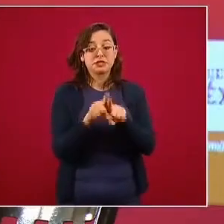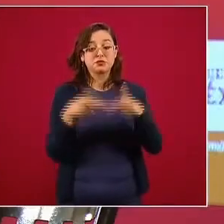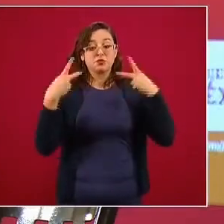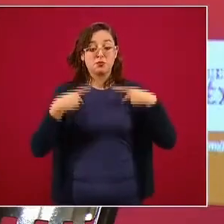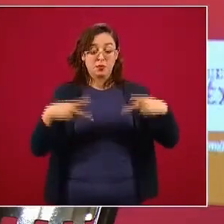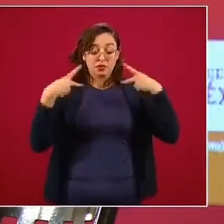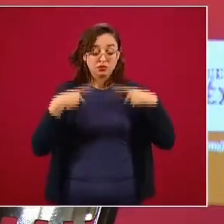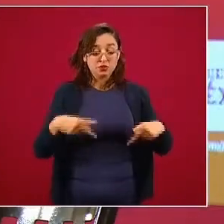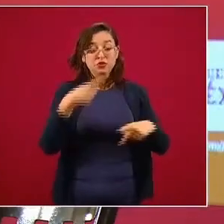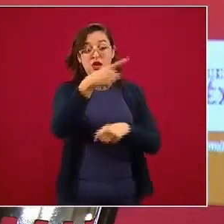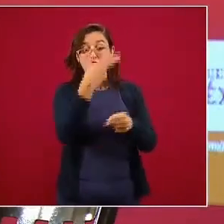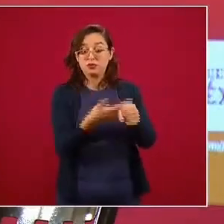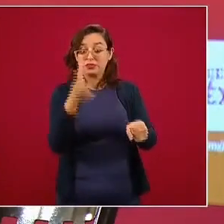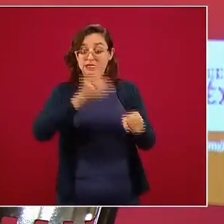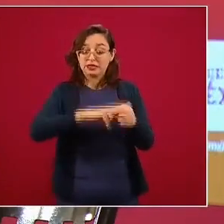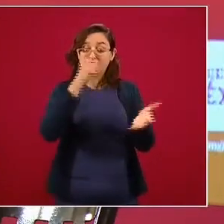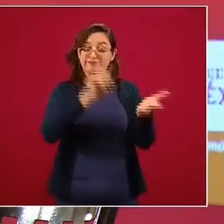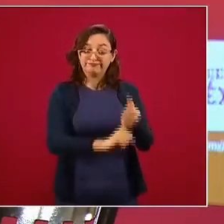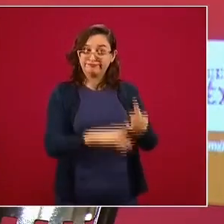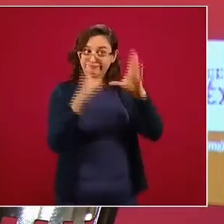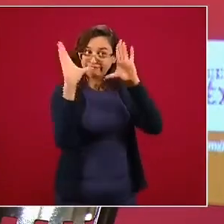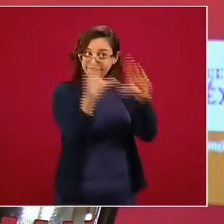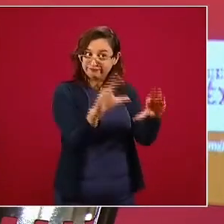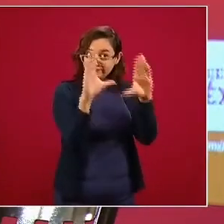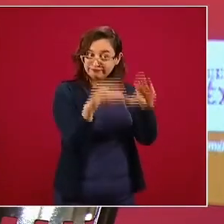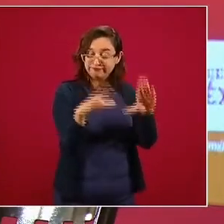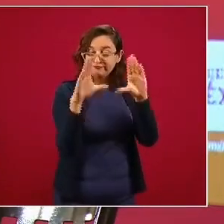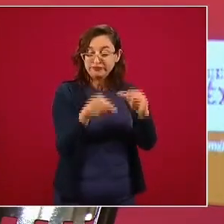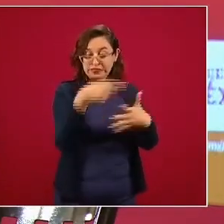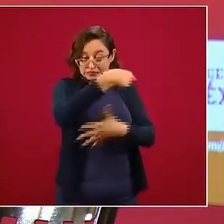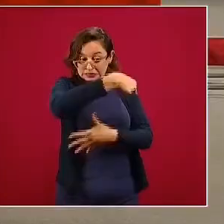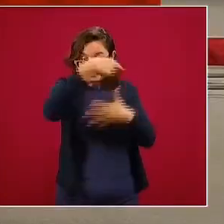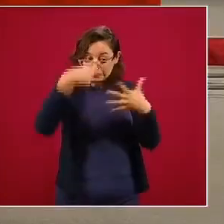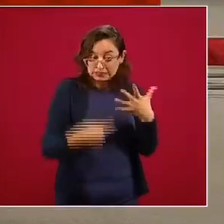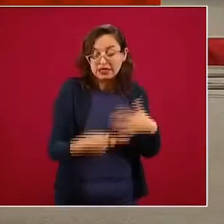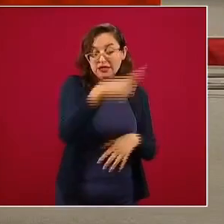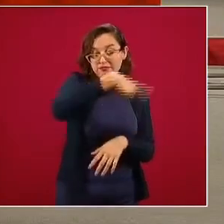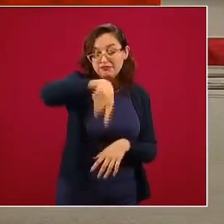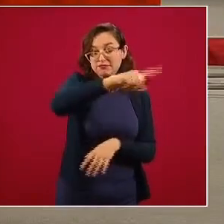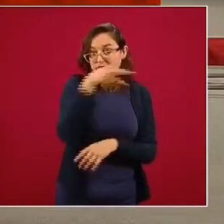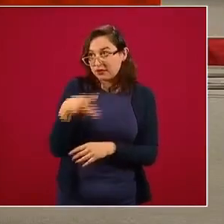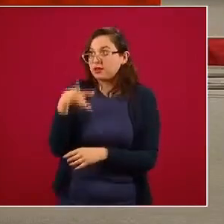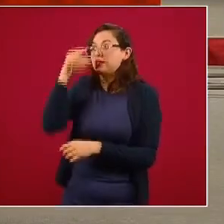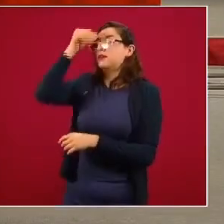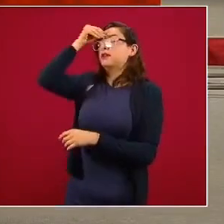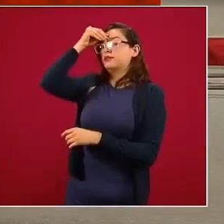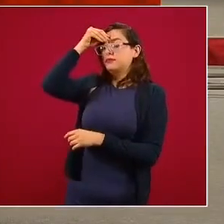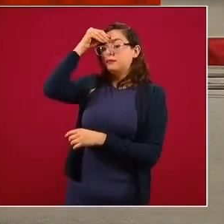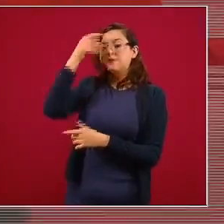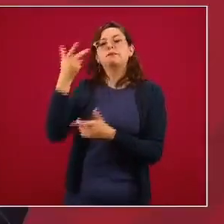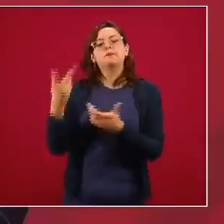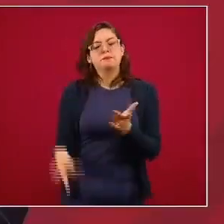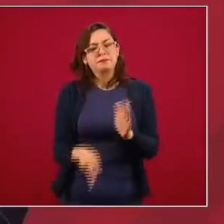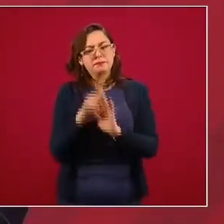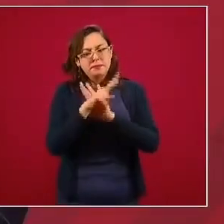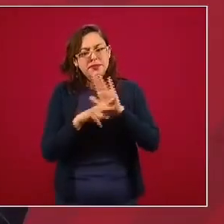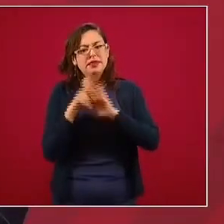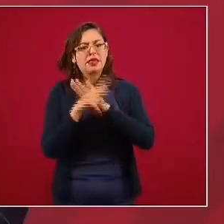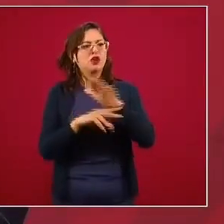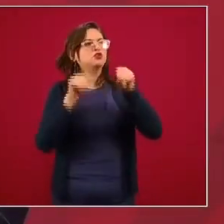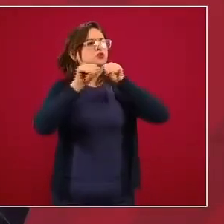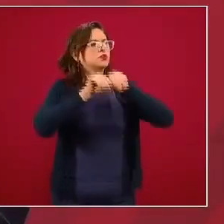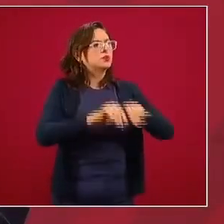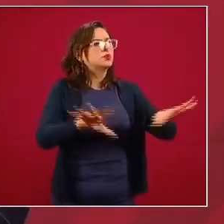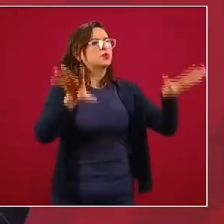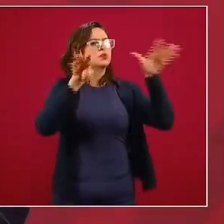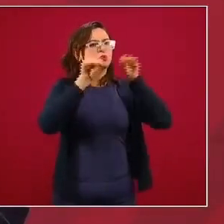personas, familiarizarlas con los protocolos de bioseguridad y que esto funcionara. Pusimos varios videos que han estado a